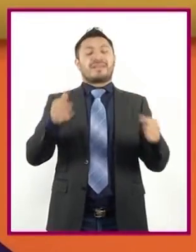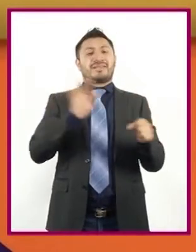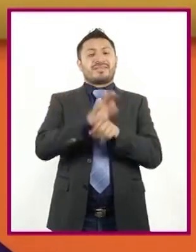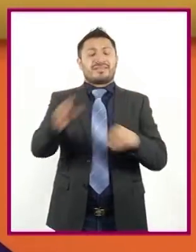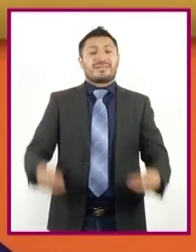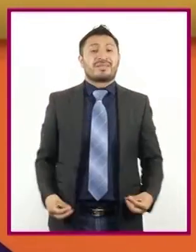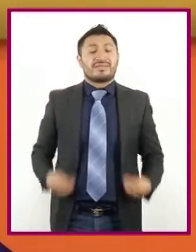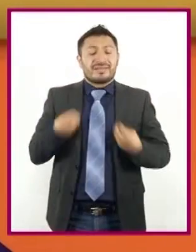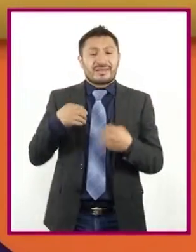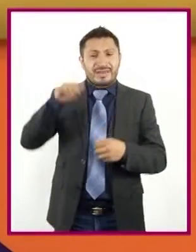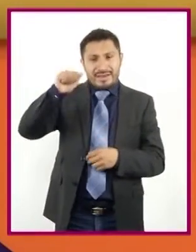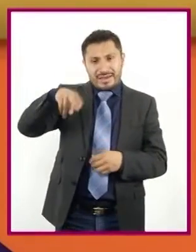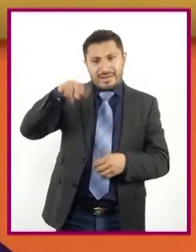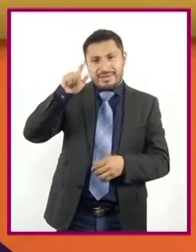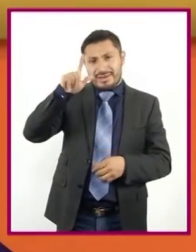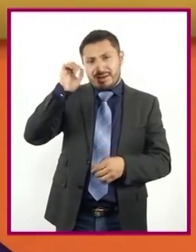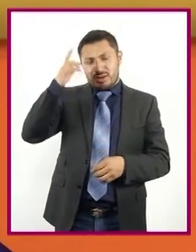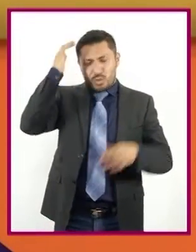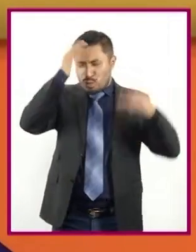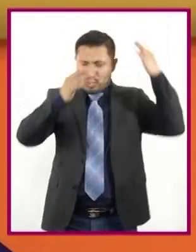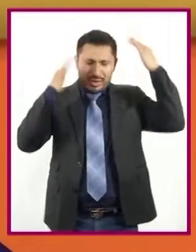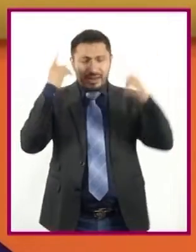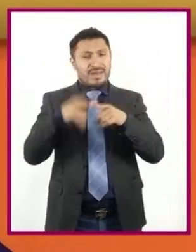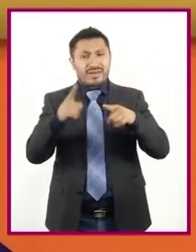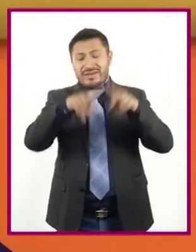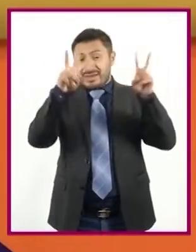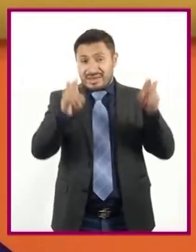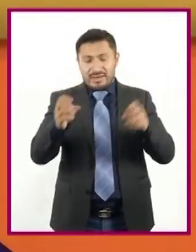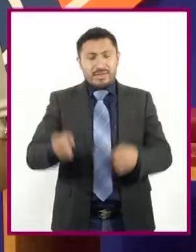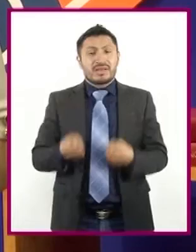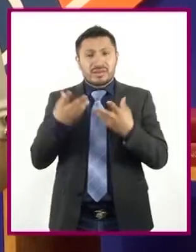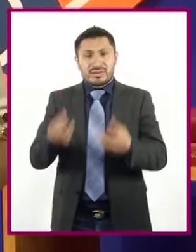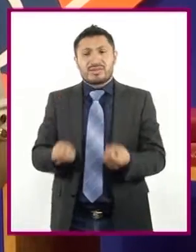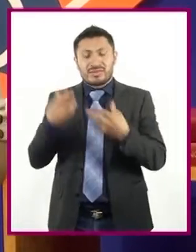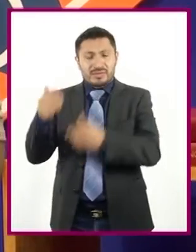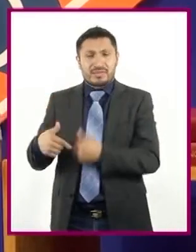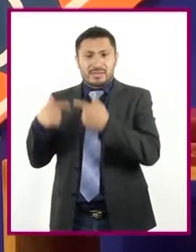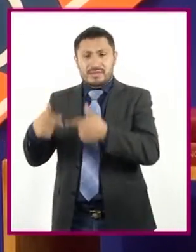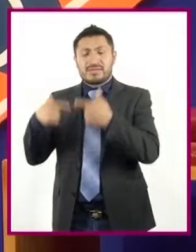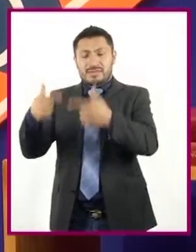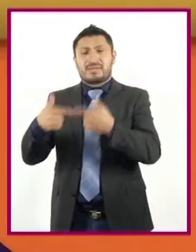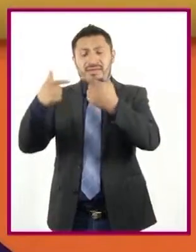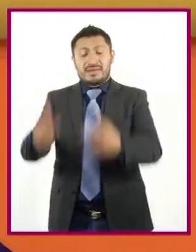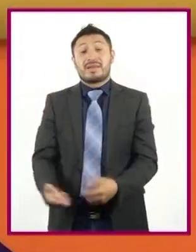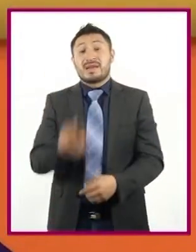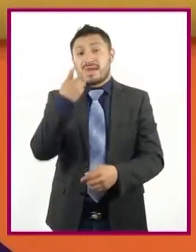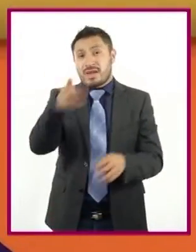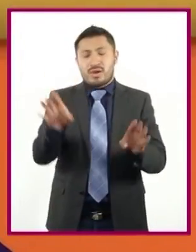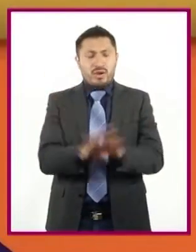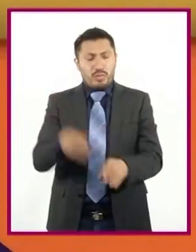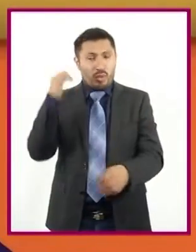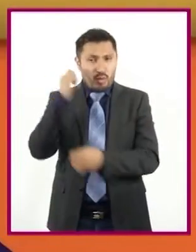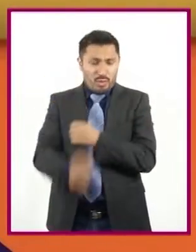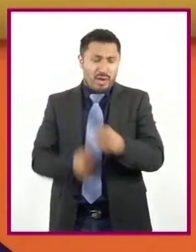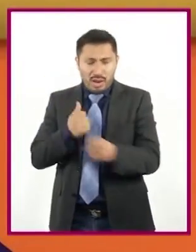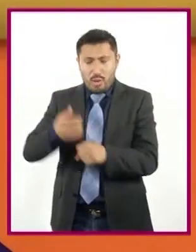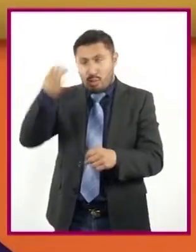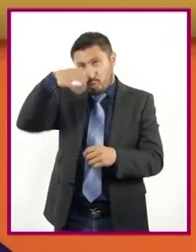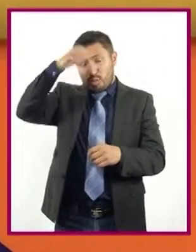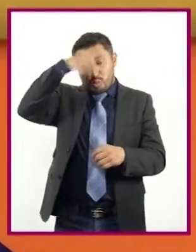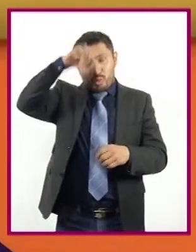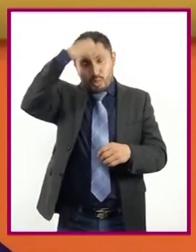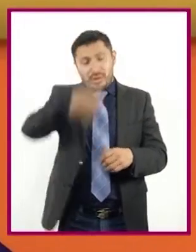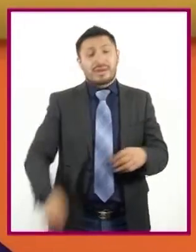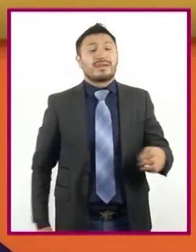través de analogías sobre diversos temas que se transmiten de generación en generación. Y por ser el resultado de años de experiencia,